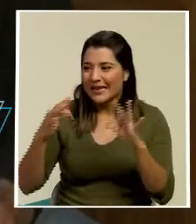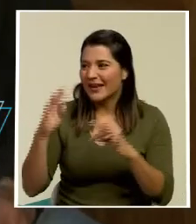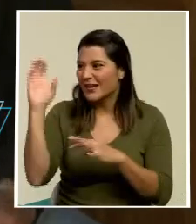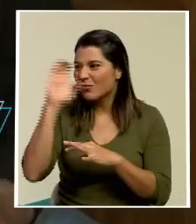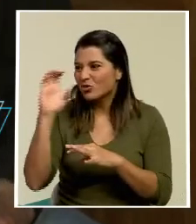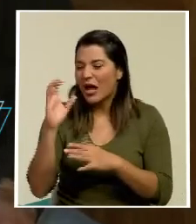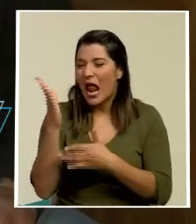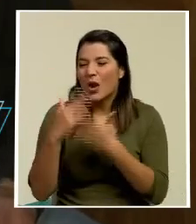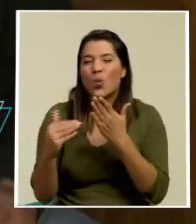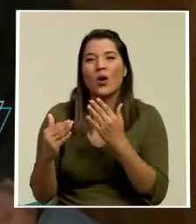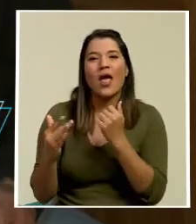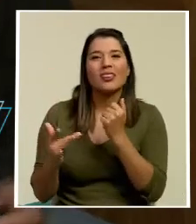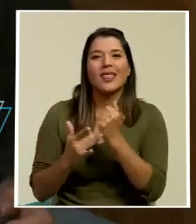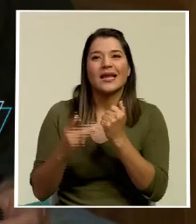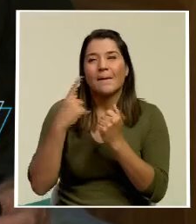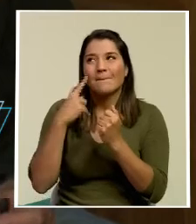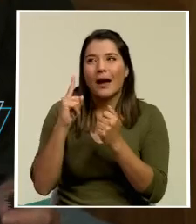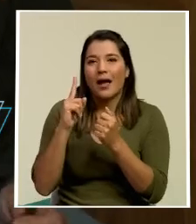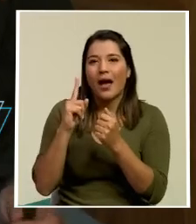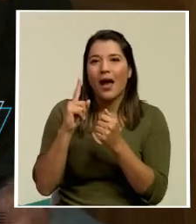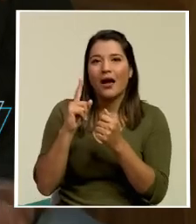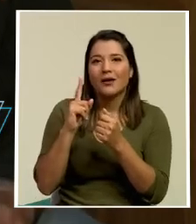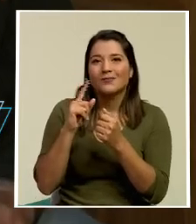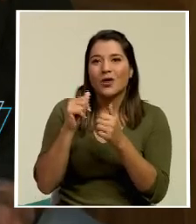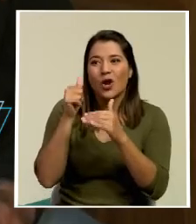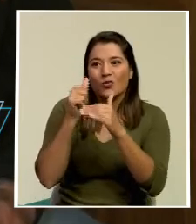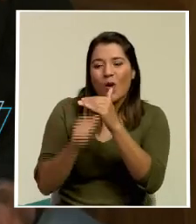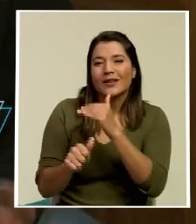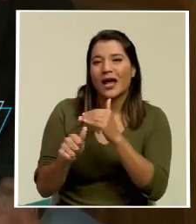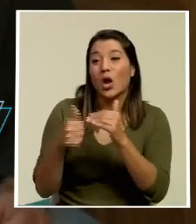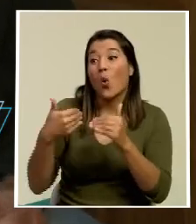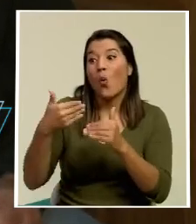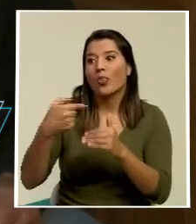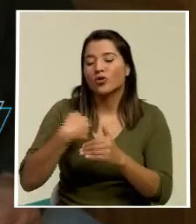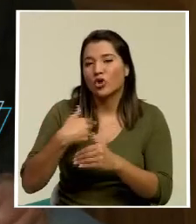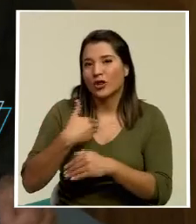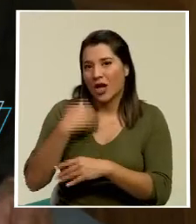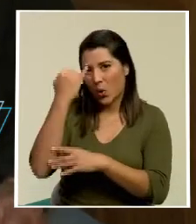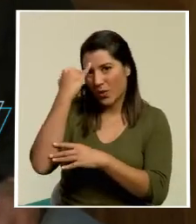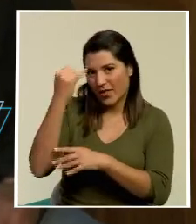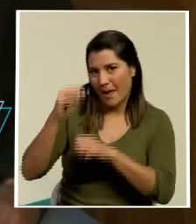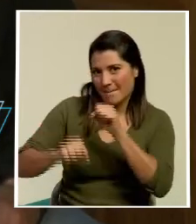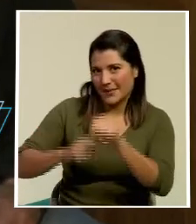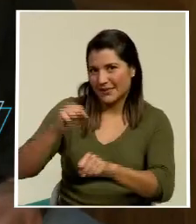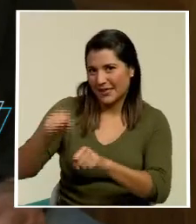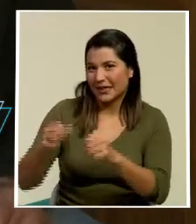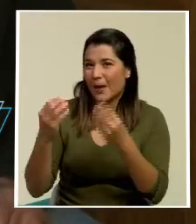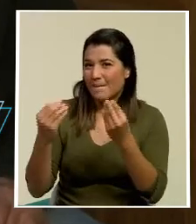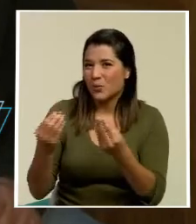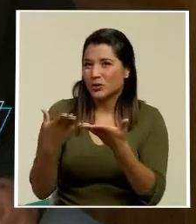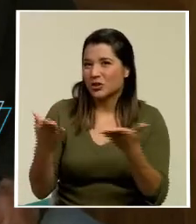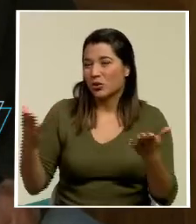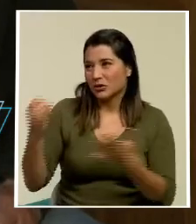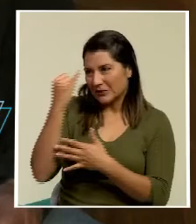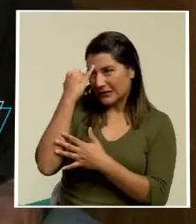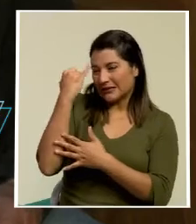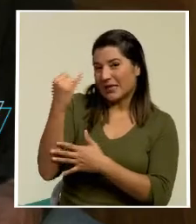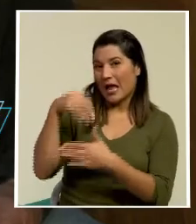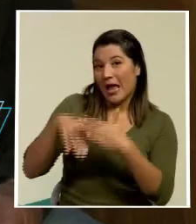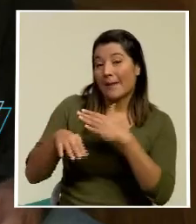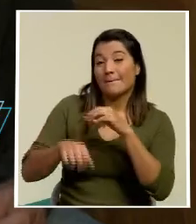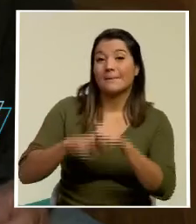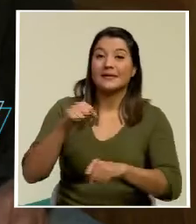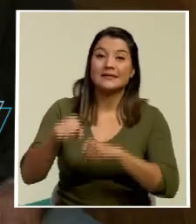Estoy en esa, porque muchas cosas me vienen a la cabeza cuando ando en bicicleta. Probablemente por